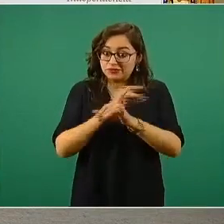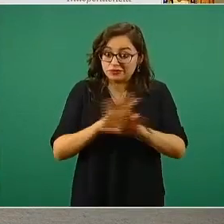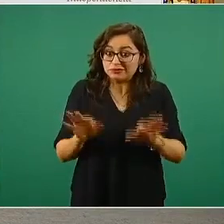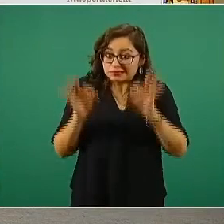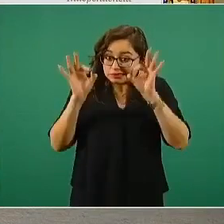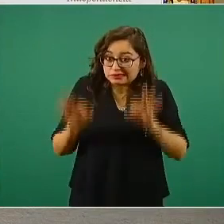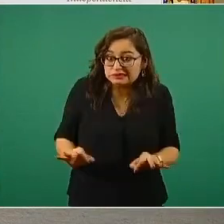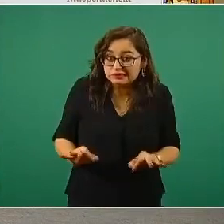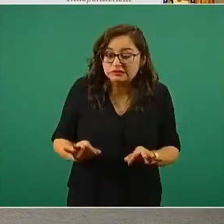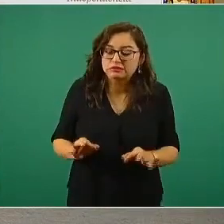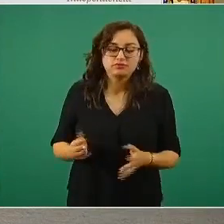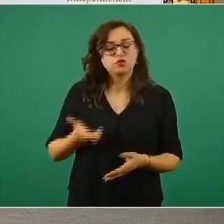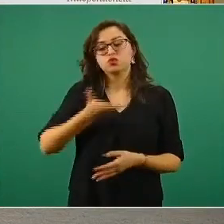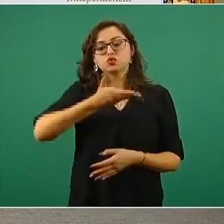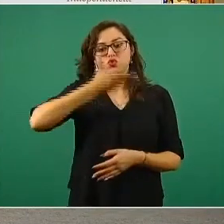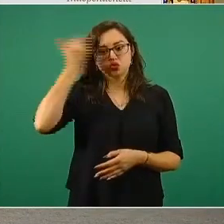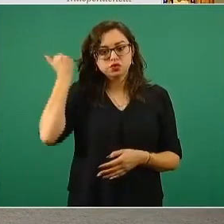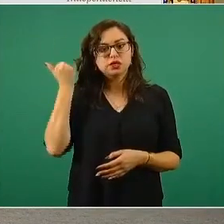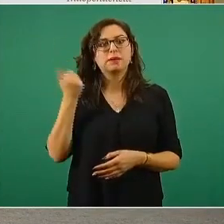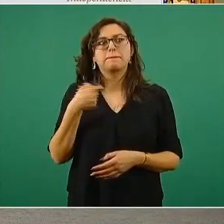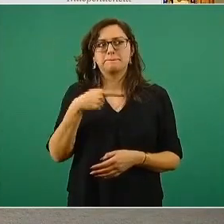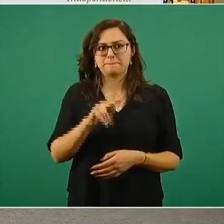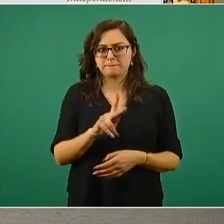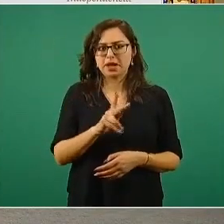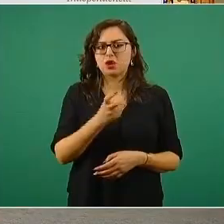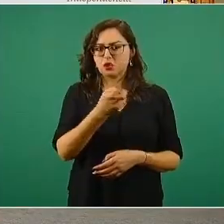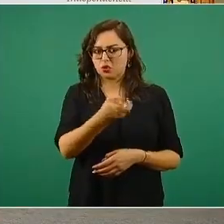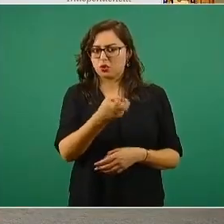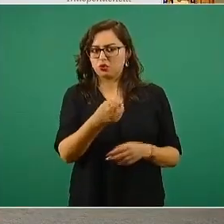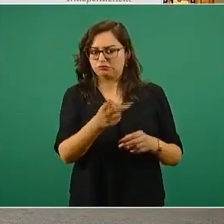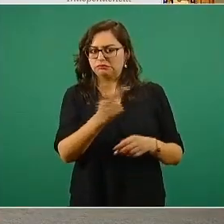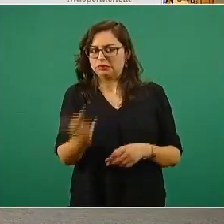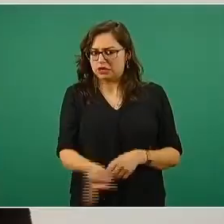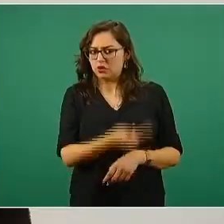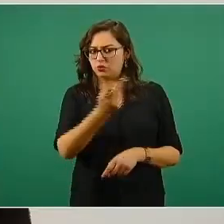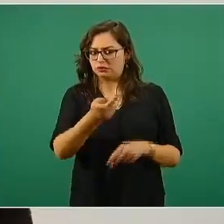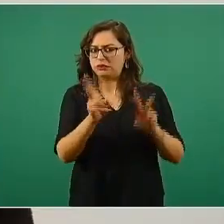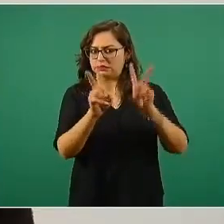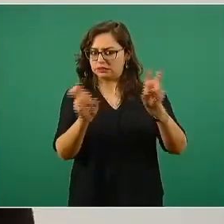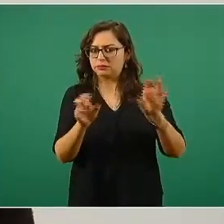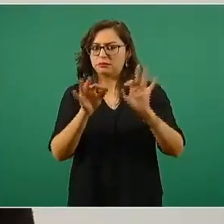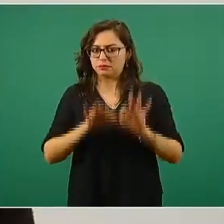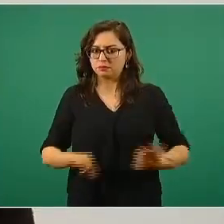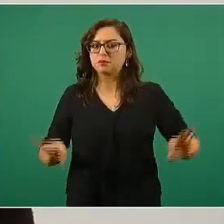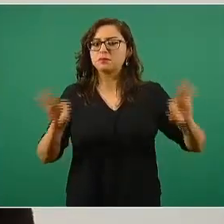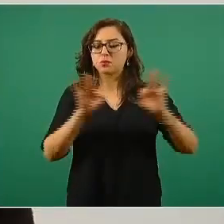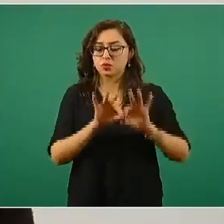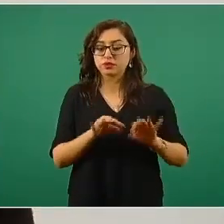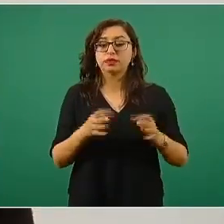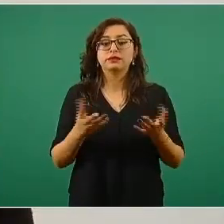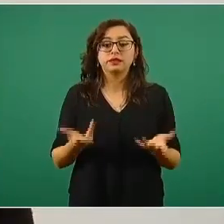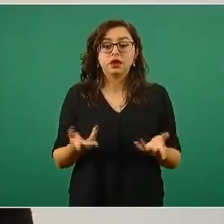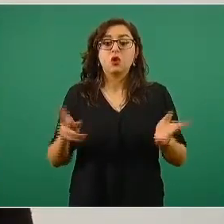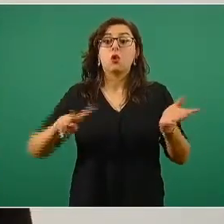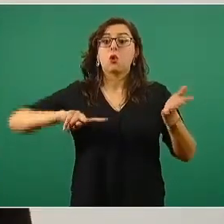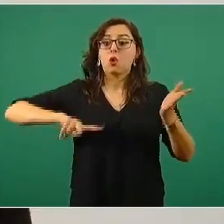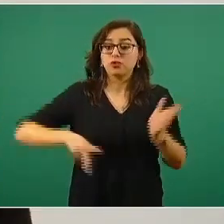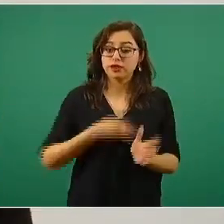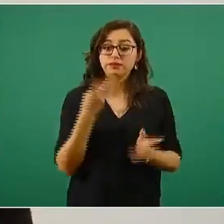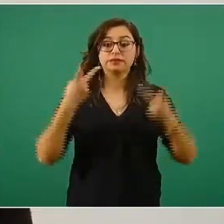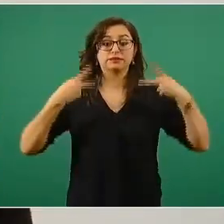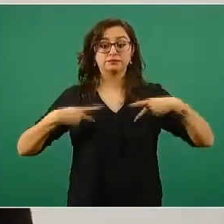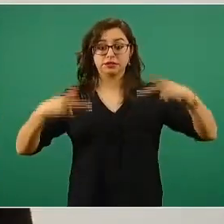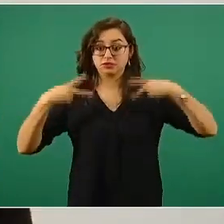momento. Sin embargo, creo que sí es importante aprovechar la pregunta para continuar a hacer el llamado a la